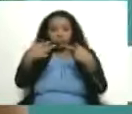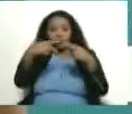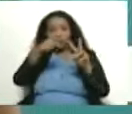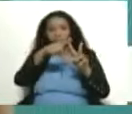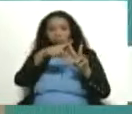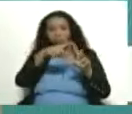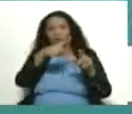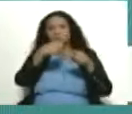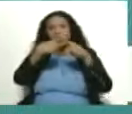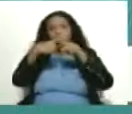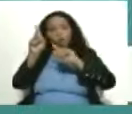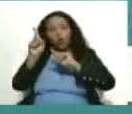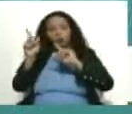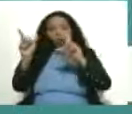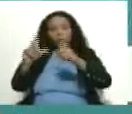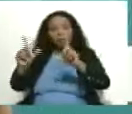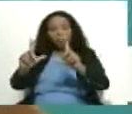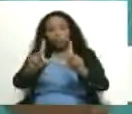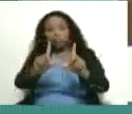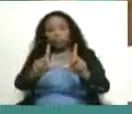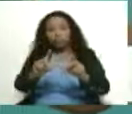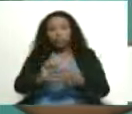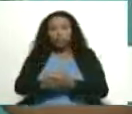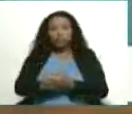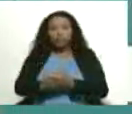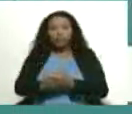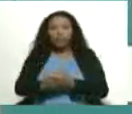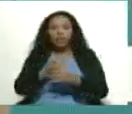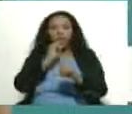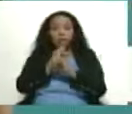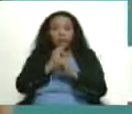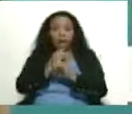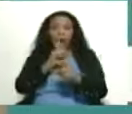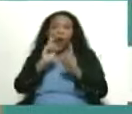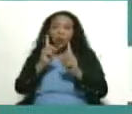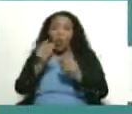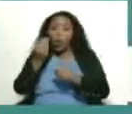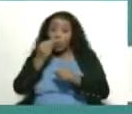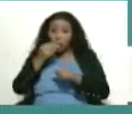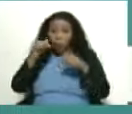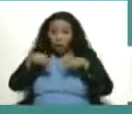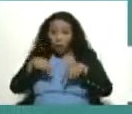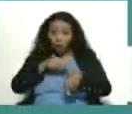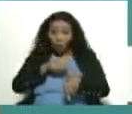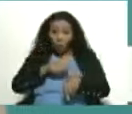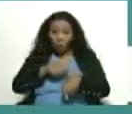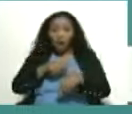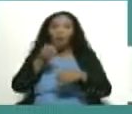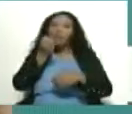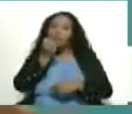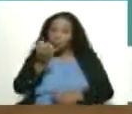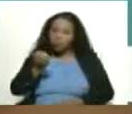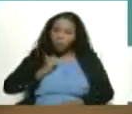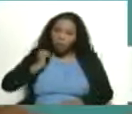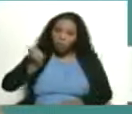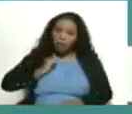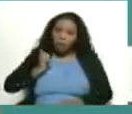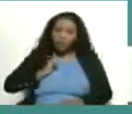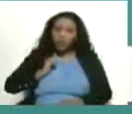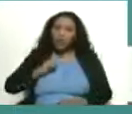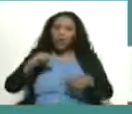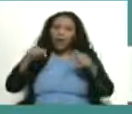de comunicación, en las distintas redes sociales. Buen provecho para quienes estén almorzando. Como lo ha dicho Génesis, ha sido un